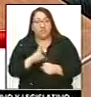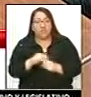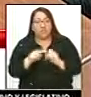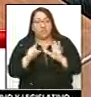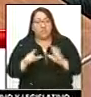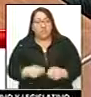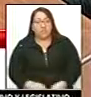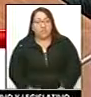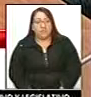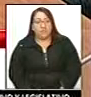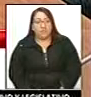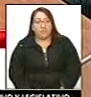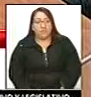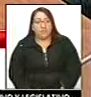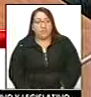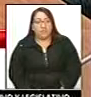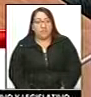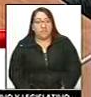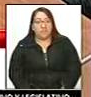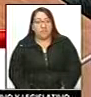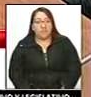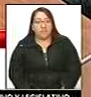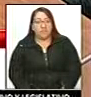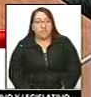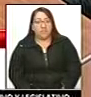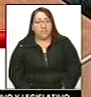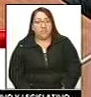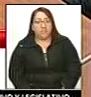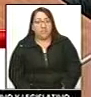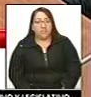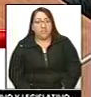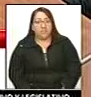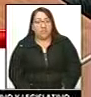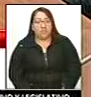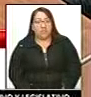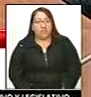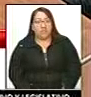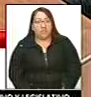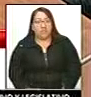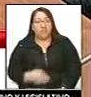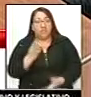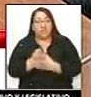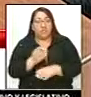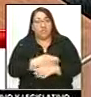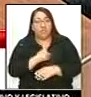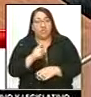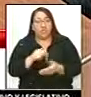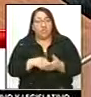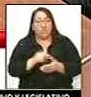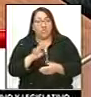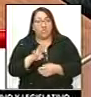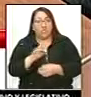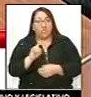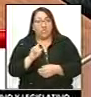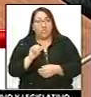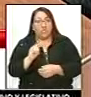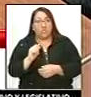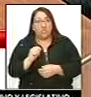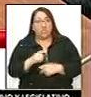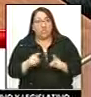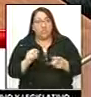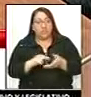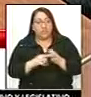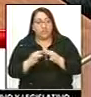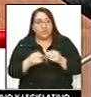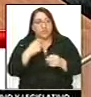¿no? Como verán, son sanciones, la más alta llega a 1.4 UITs. Sin embargo, es como